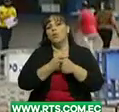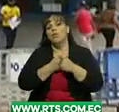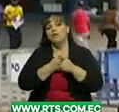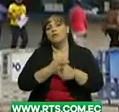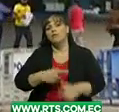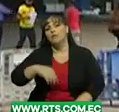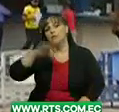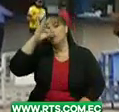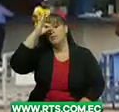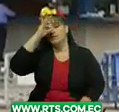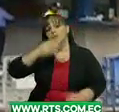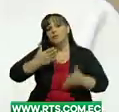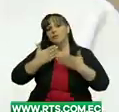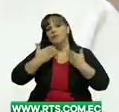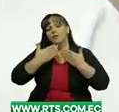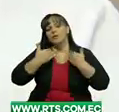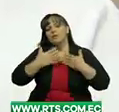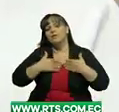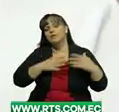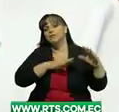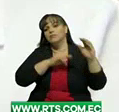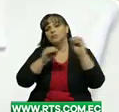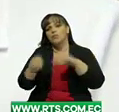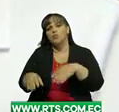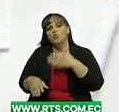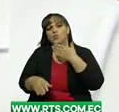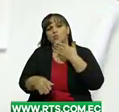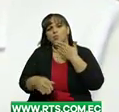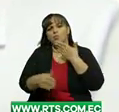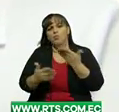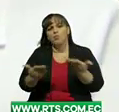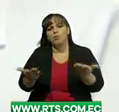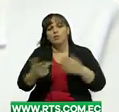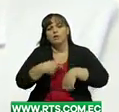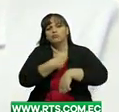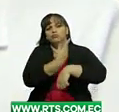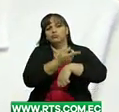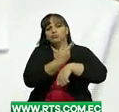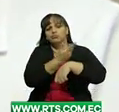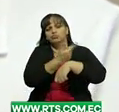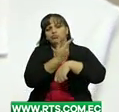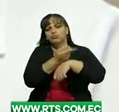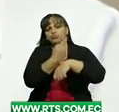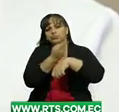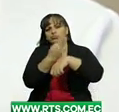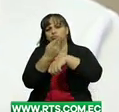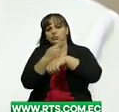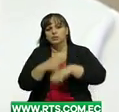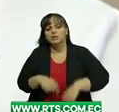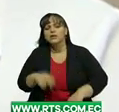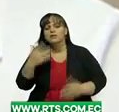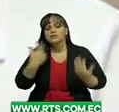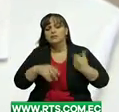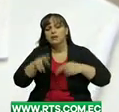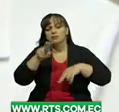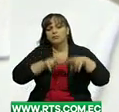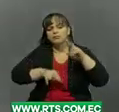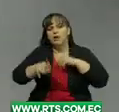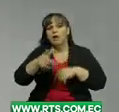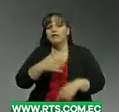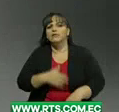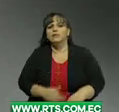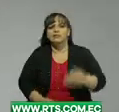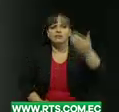de Guayaquil. No, el diagnóstico es de un traumatismo cráneo encefálico grave. Tiene fractura tanto del